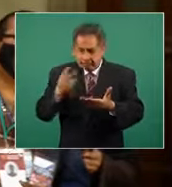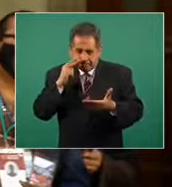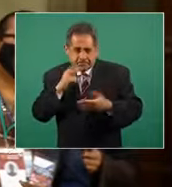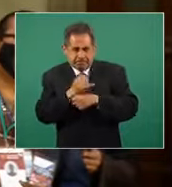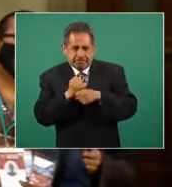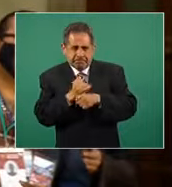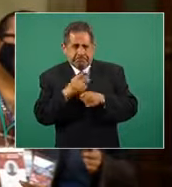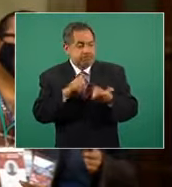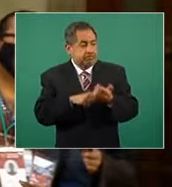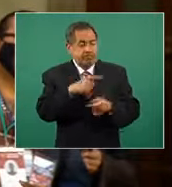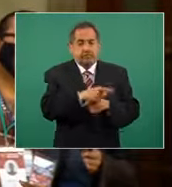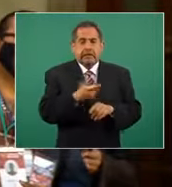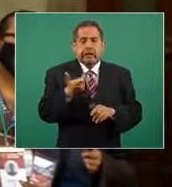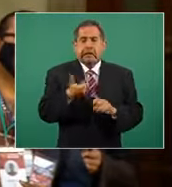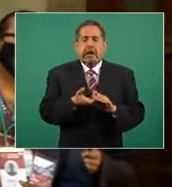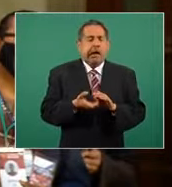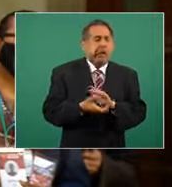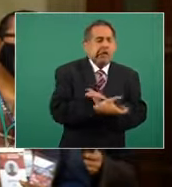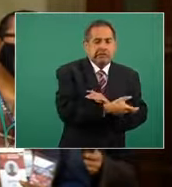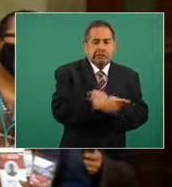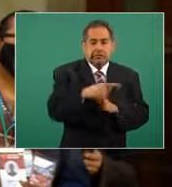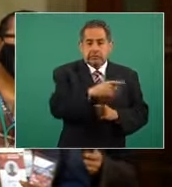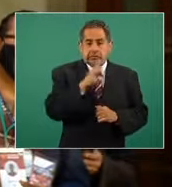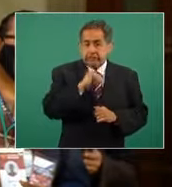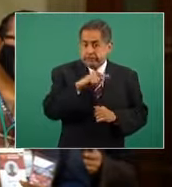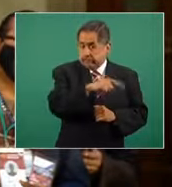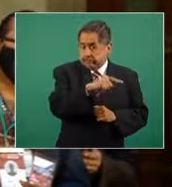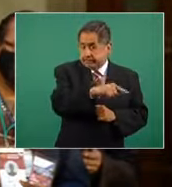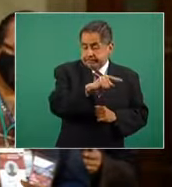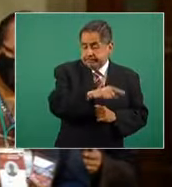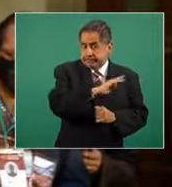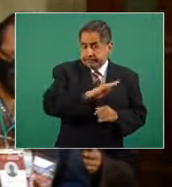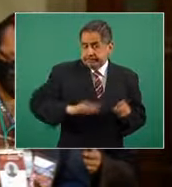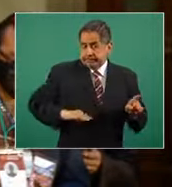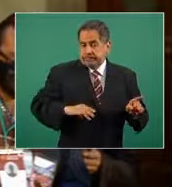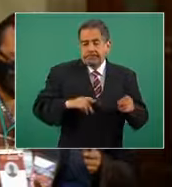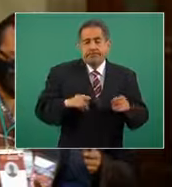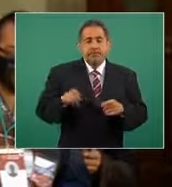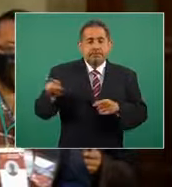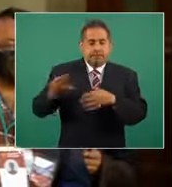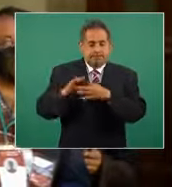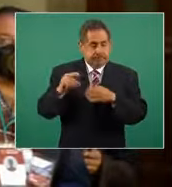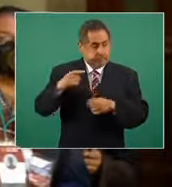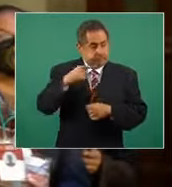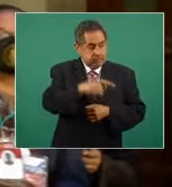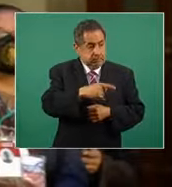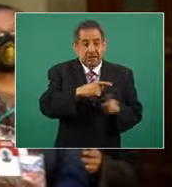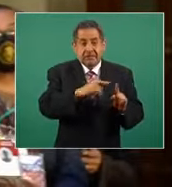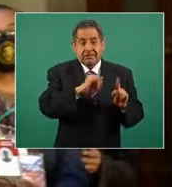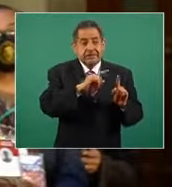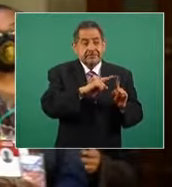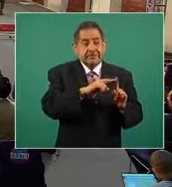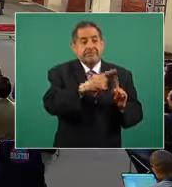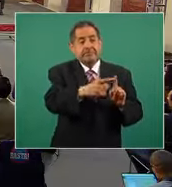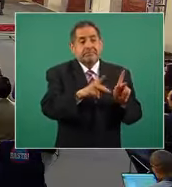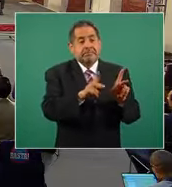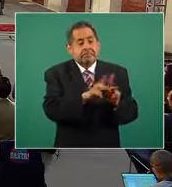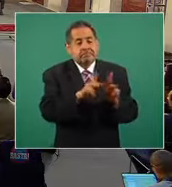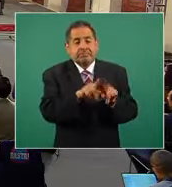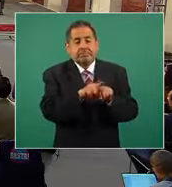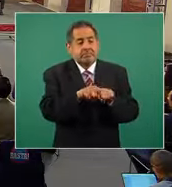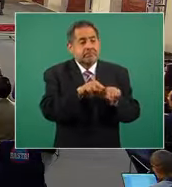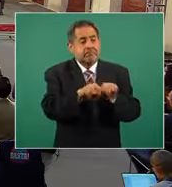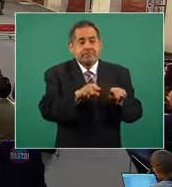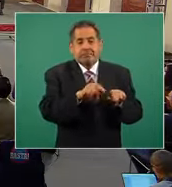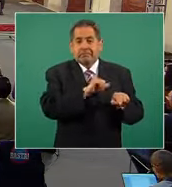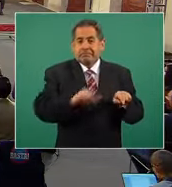investigar presunto desvío de recursos, y él inclusive refiere que si hay un primo hermano de él trabajando en esa